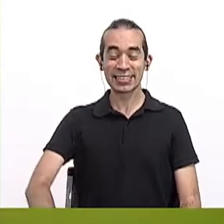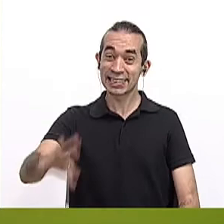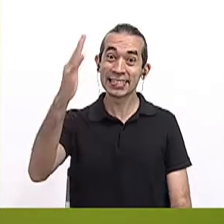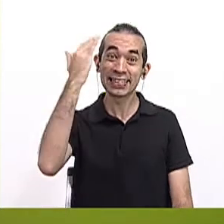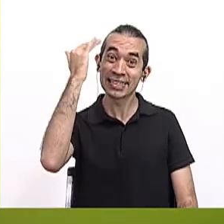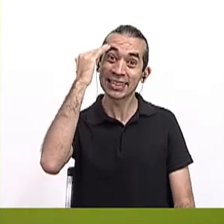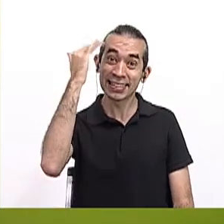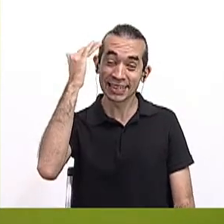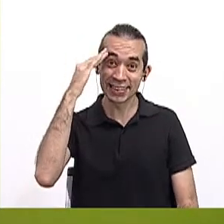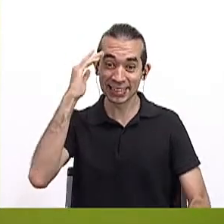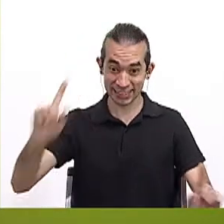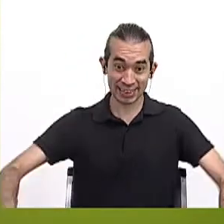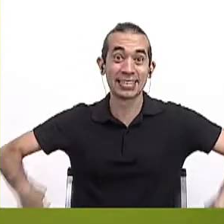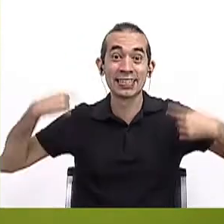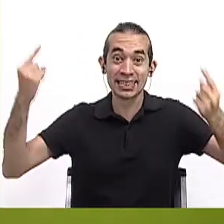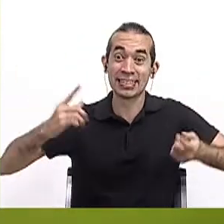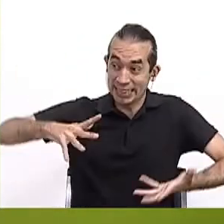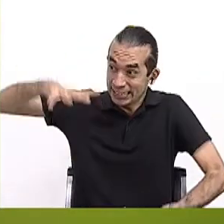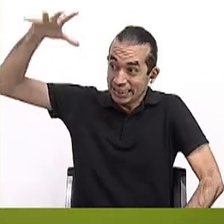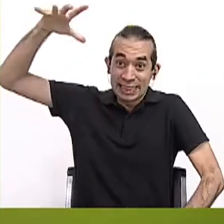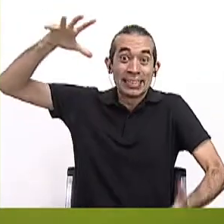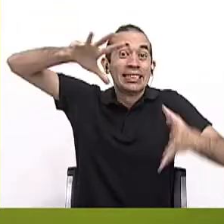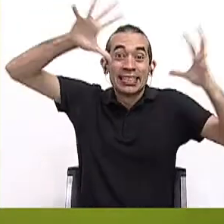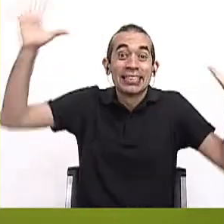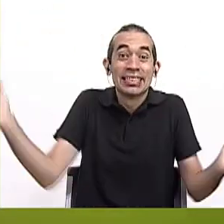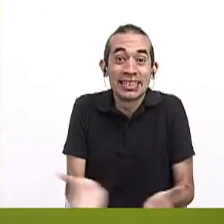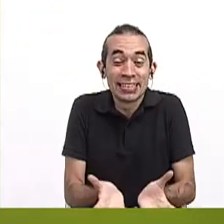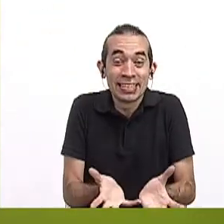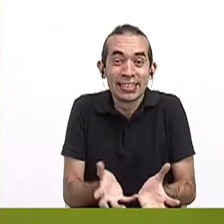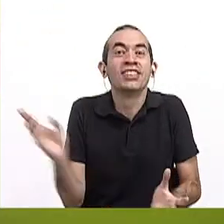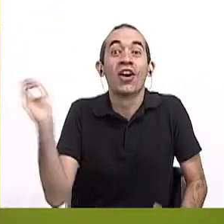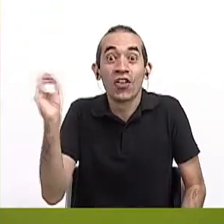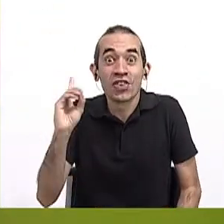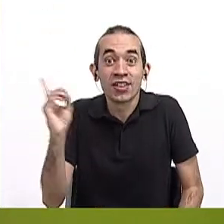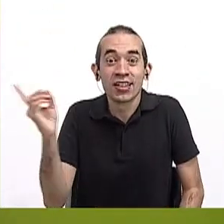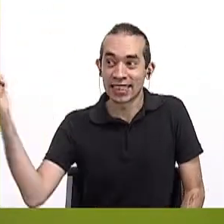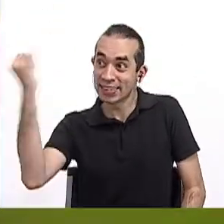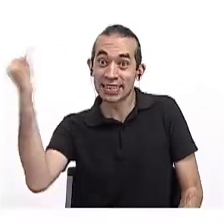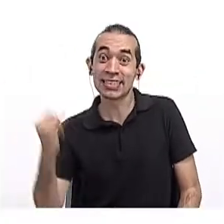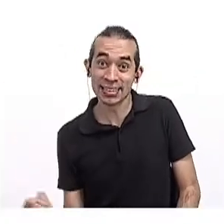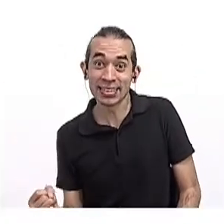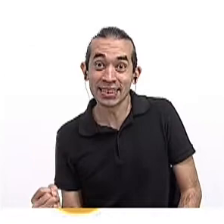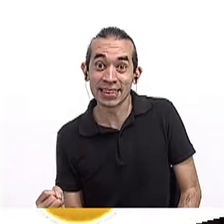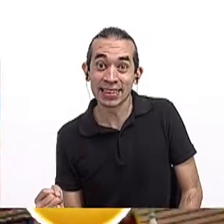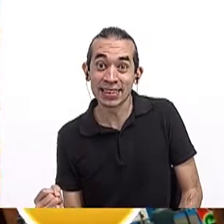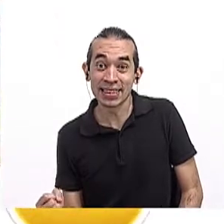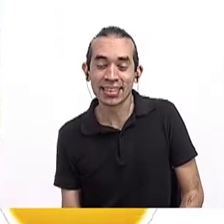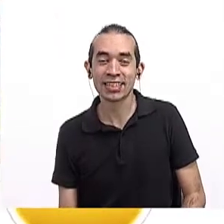¿Sabías que la carreta más grande del mundo está en Sanchi?